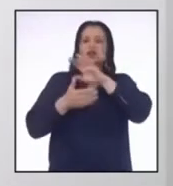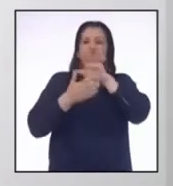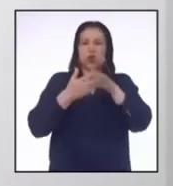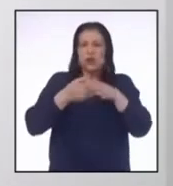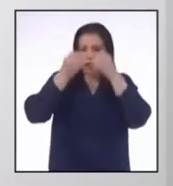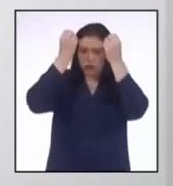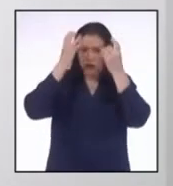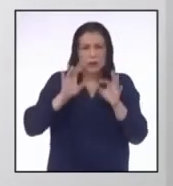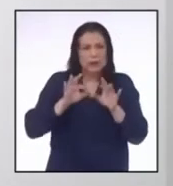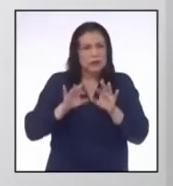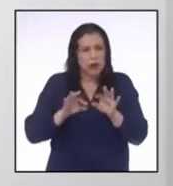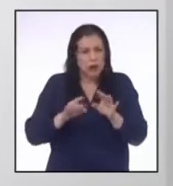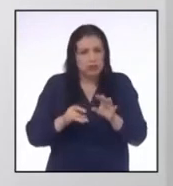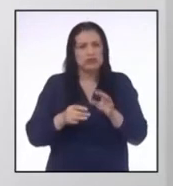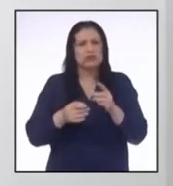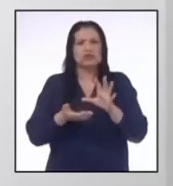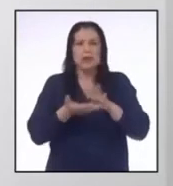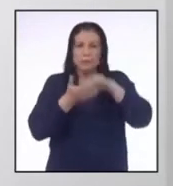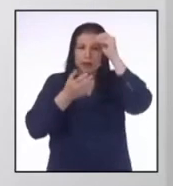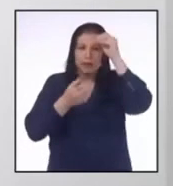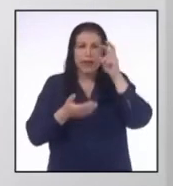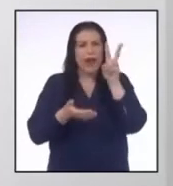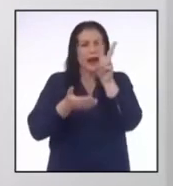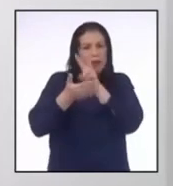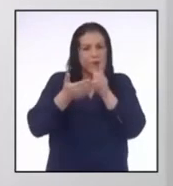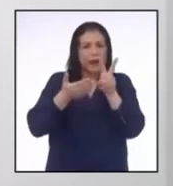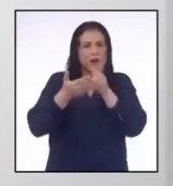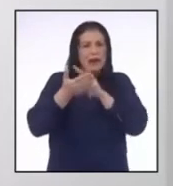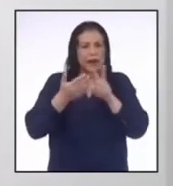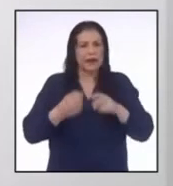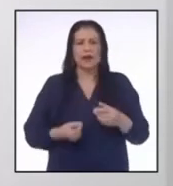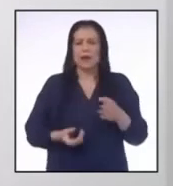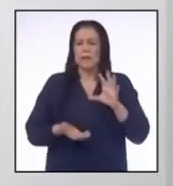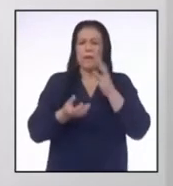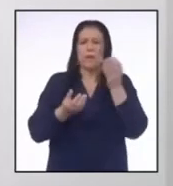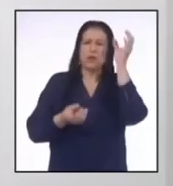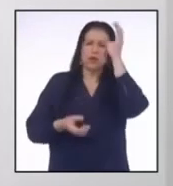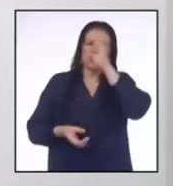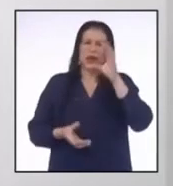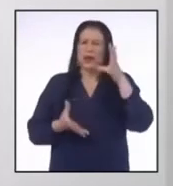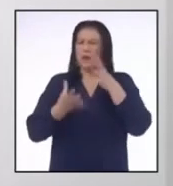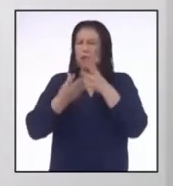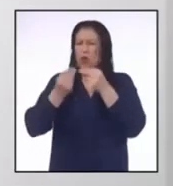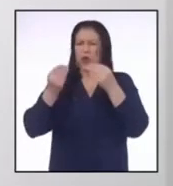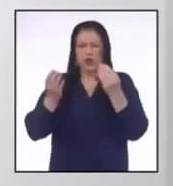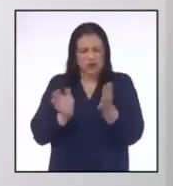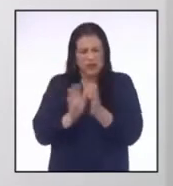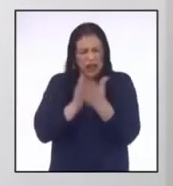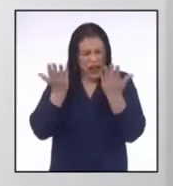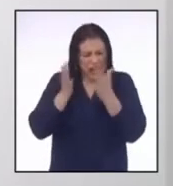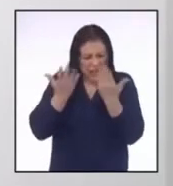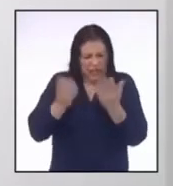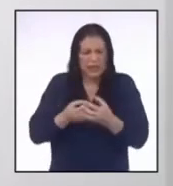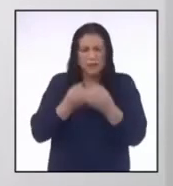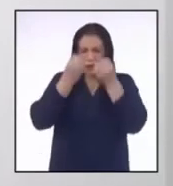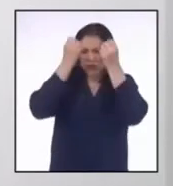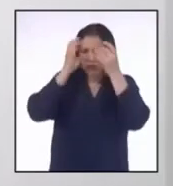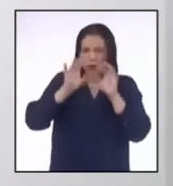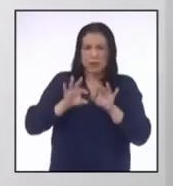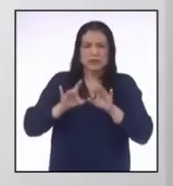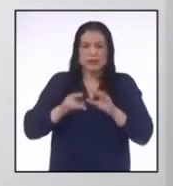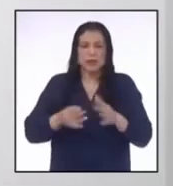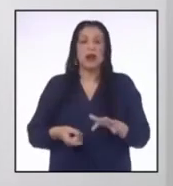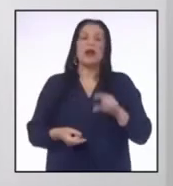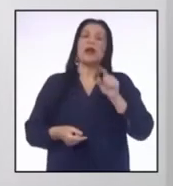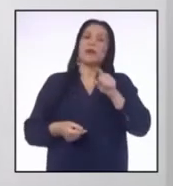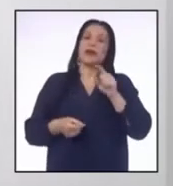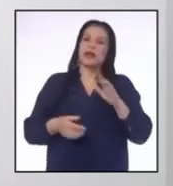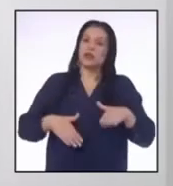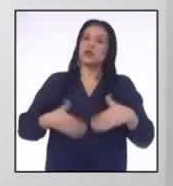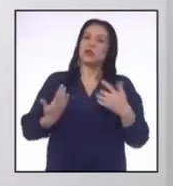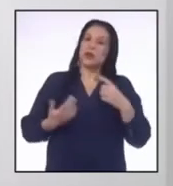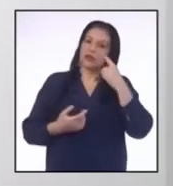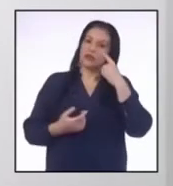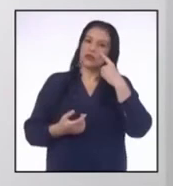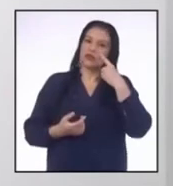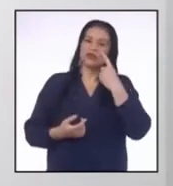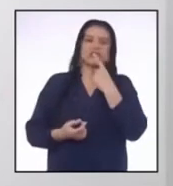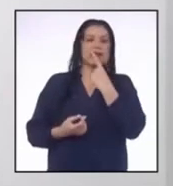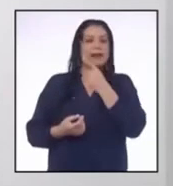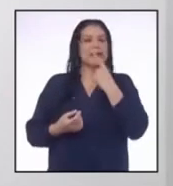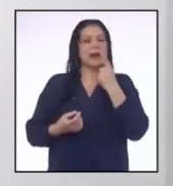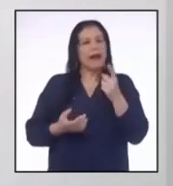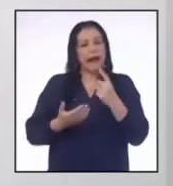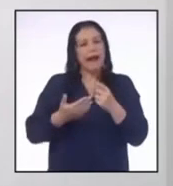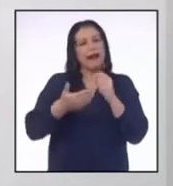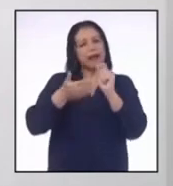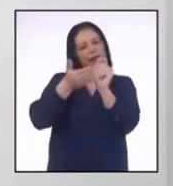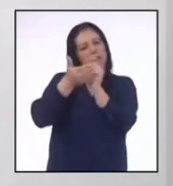documentarte muy bien, es decir, hacer una exploración bibliográfica y exhaustiva para así conocer cada punto